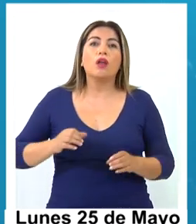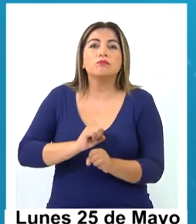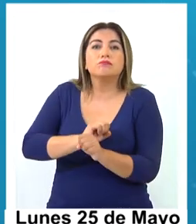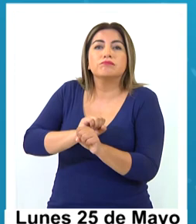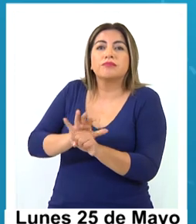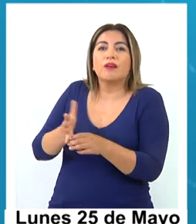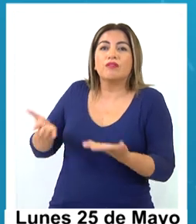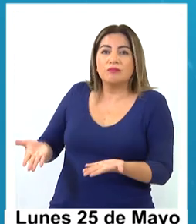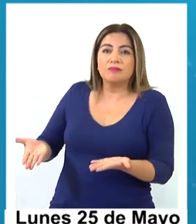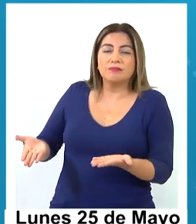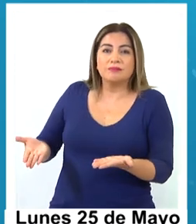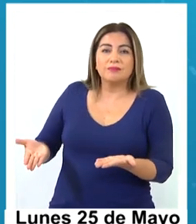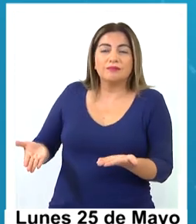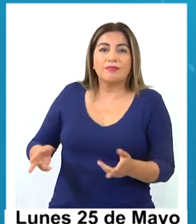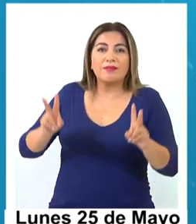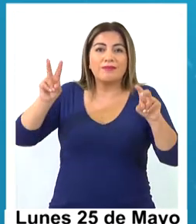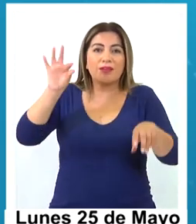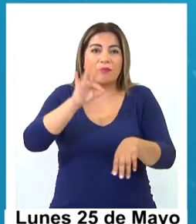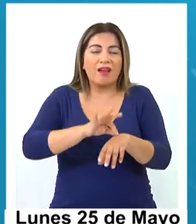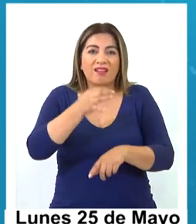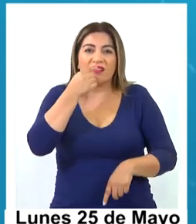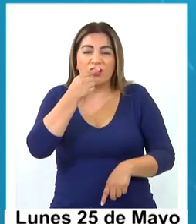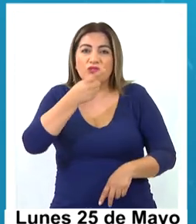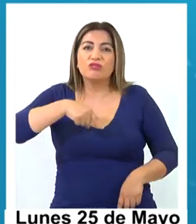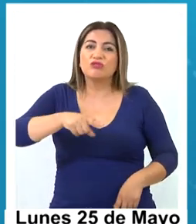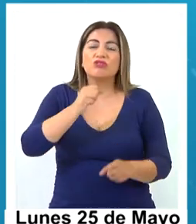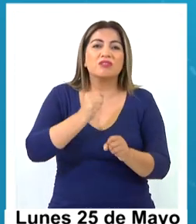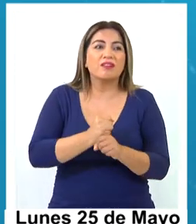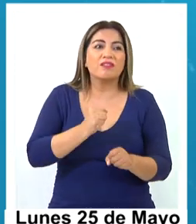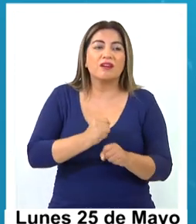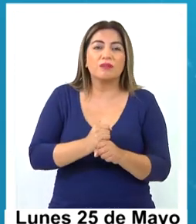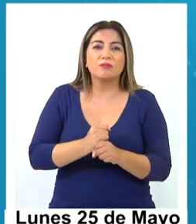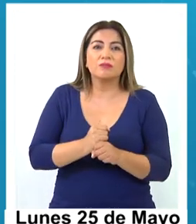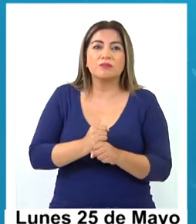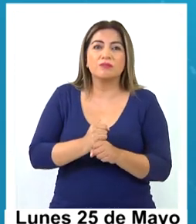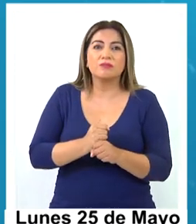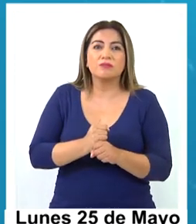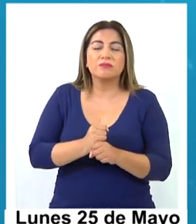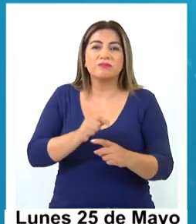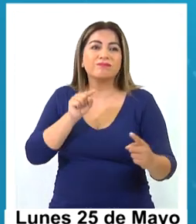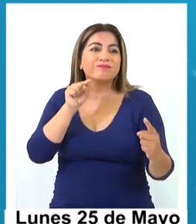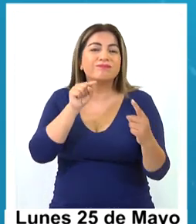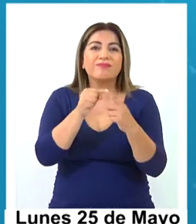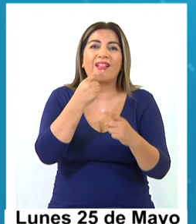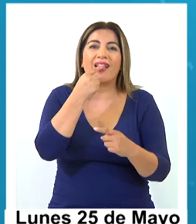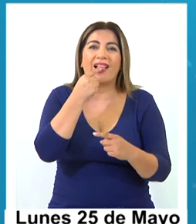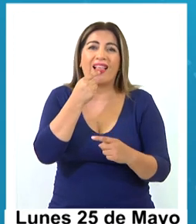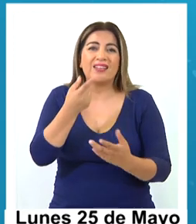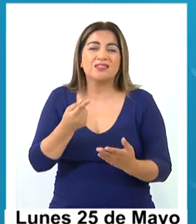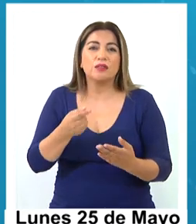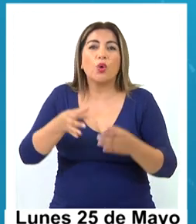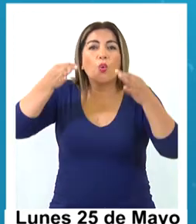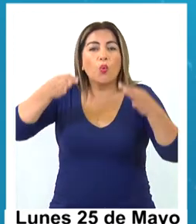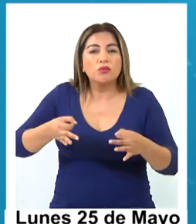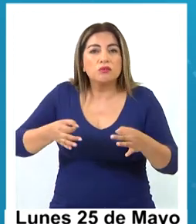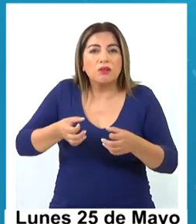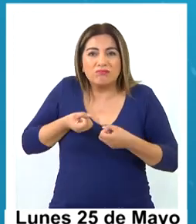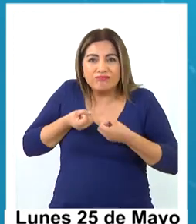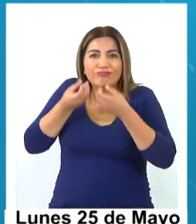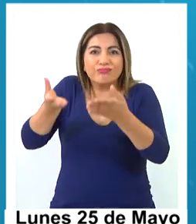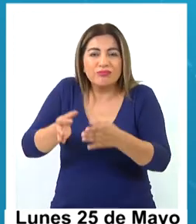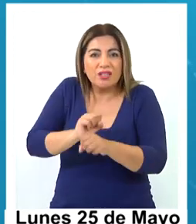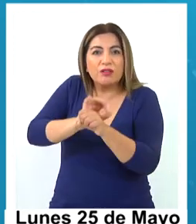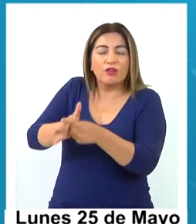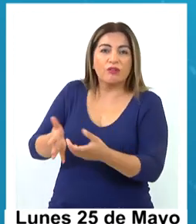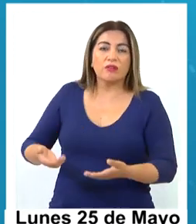se suma a esto la pandemia de la odontología nosotros trabajamos en vía aérea trabajamos con salida que es la fuente de contagio